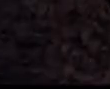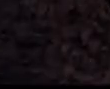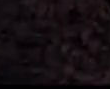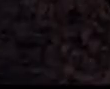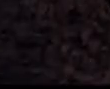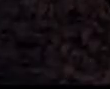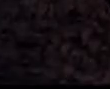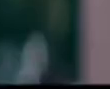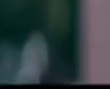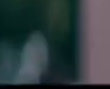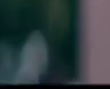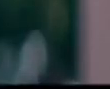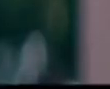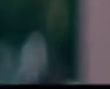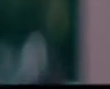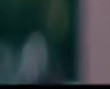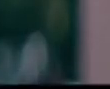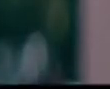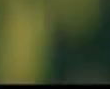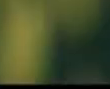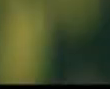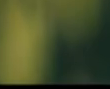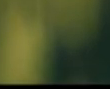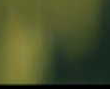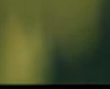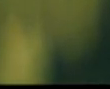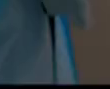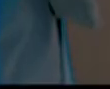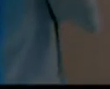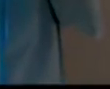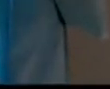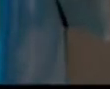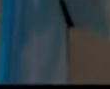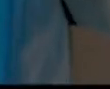que tiene las manchas de Qatar? Mirá que esa no se lava,